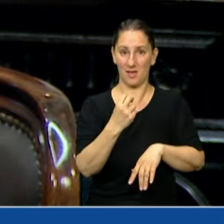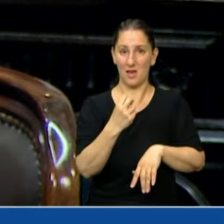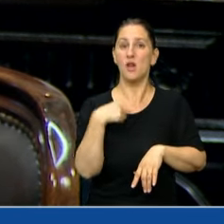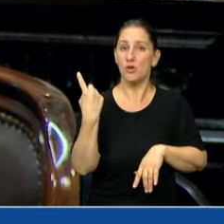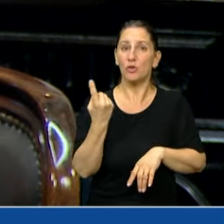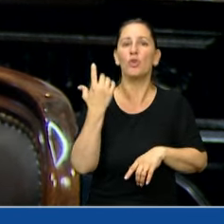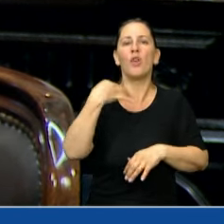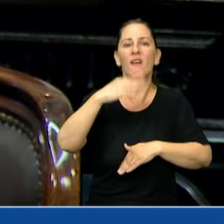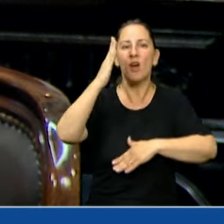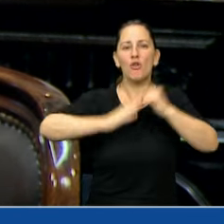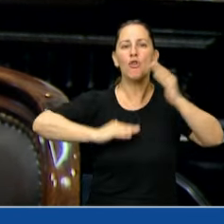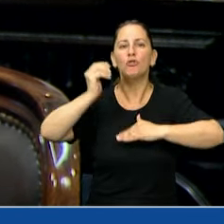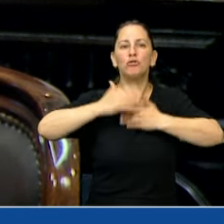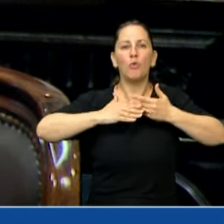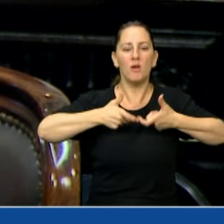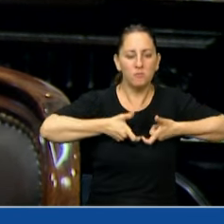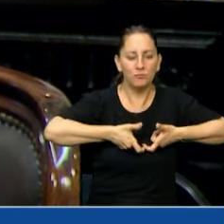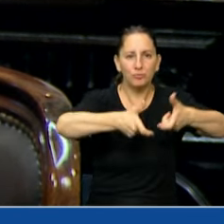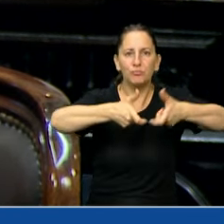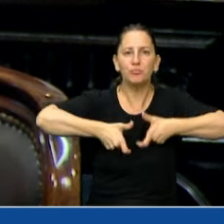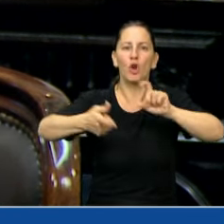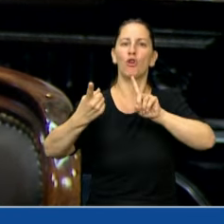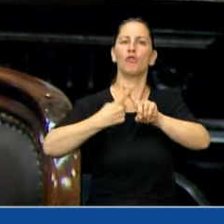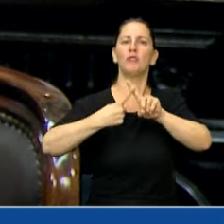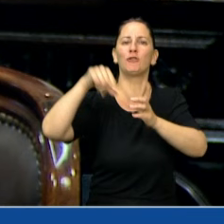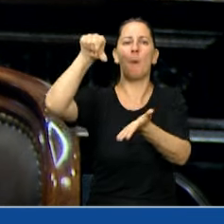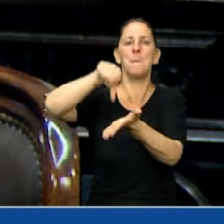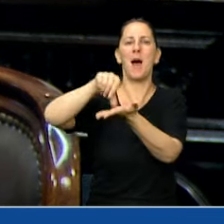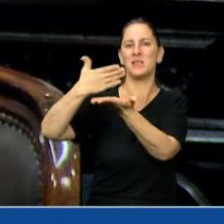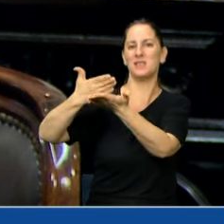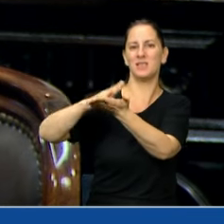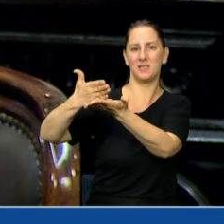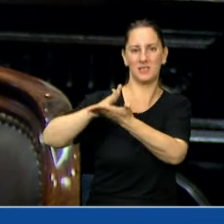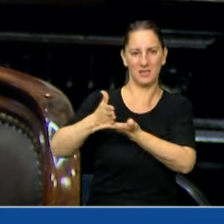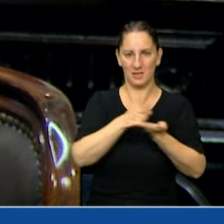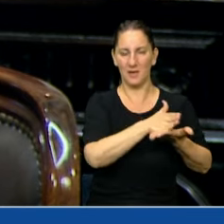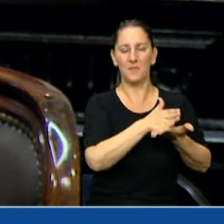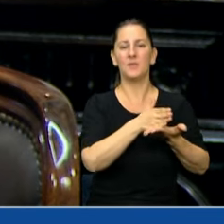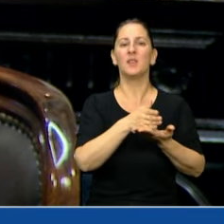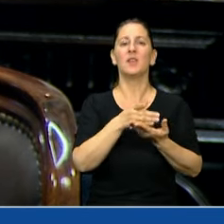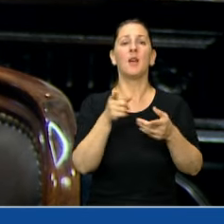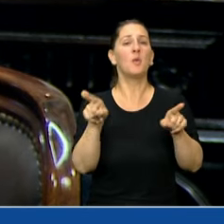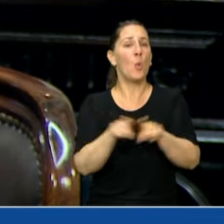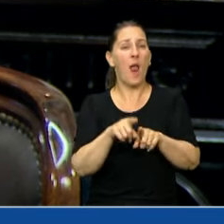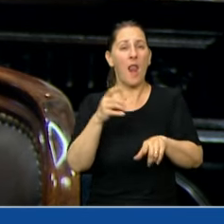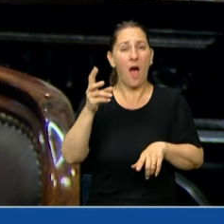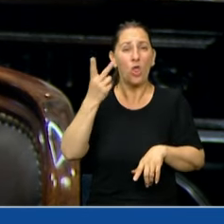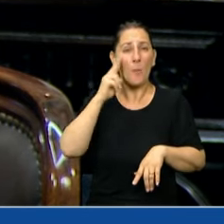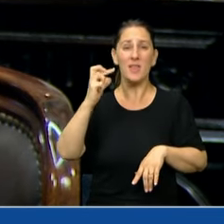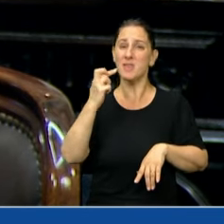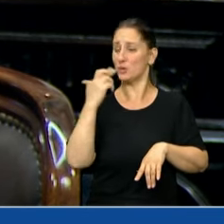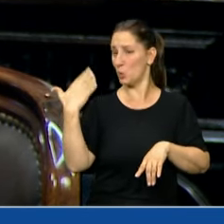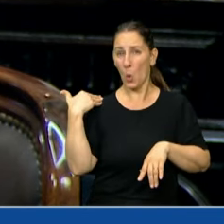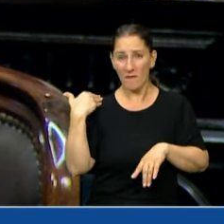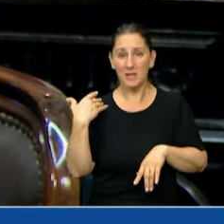construir los caños que hacen falta para llegar a los países limítrofes y no no puede pasar lo que nos pasó que en el 2019 Ju Ya teníamos listo para